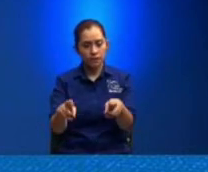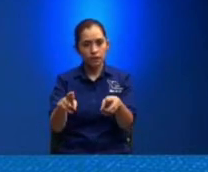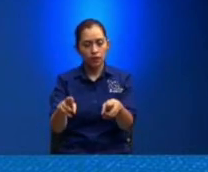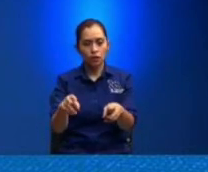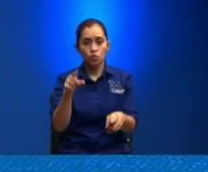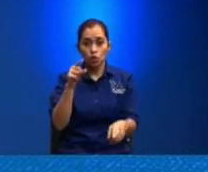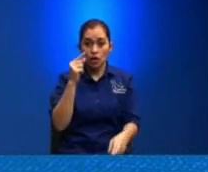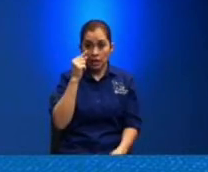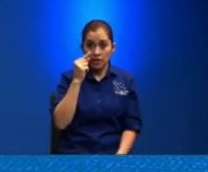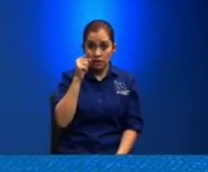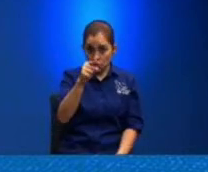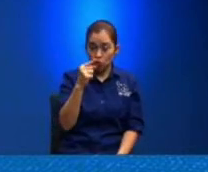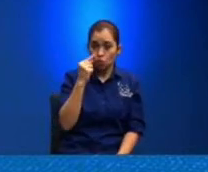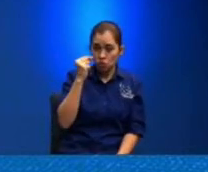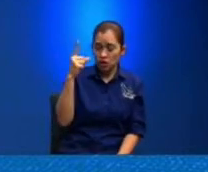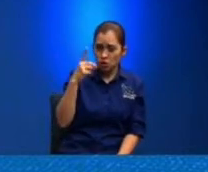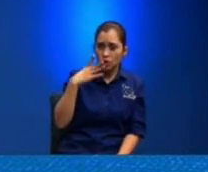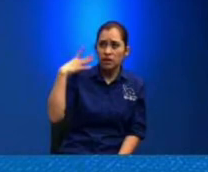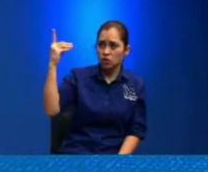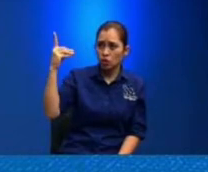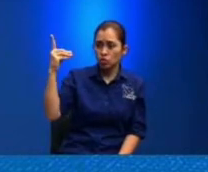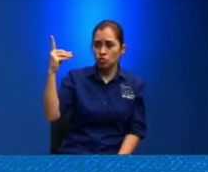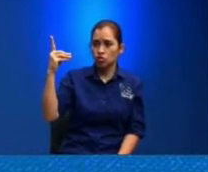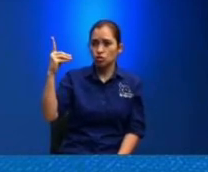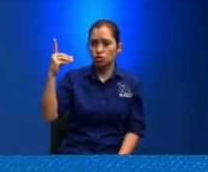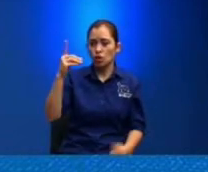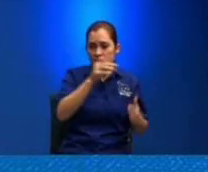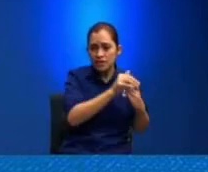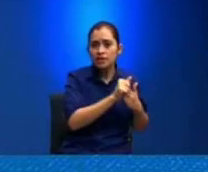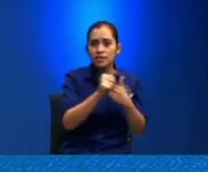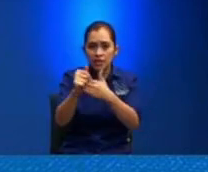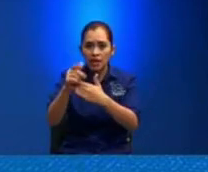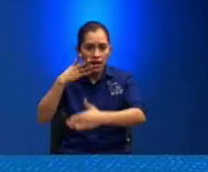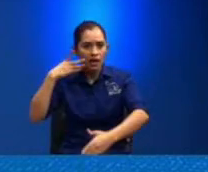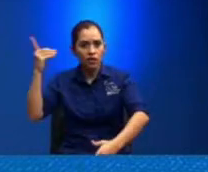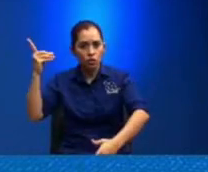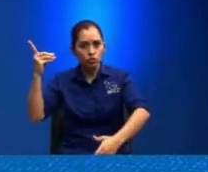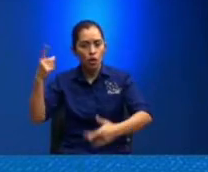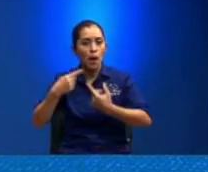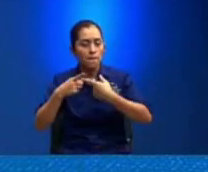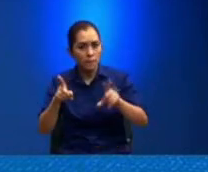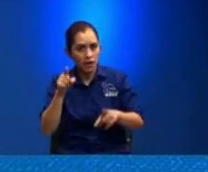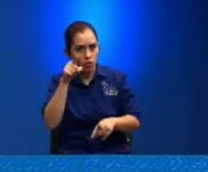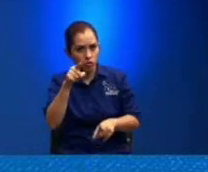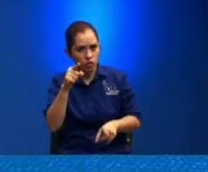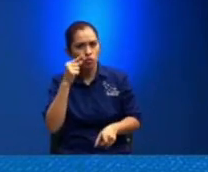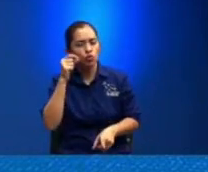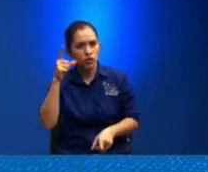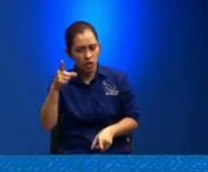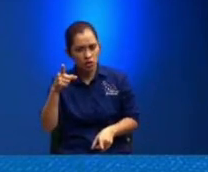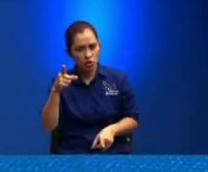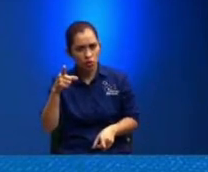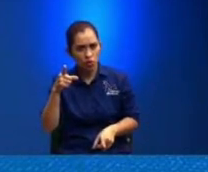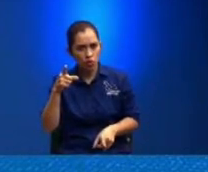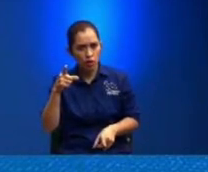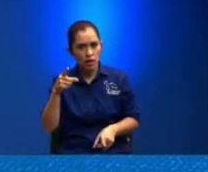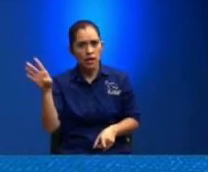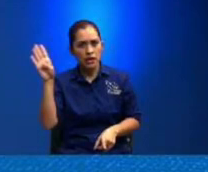él pero el pueblo no le respondió hermano no le respondió